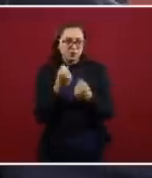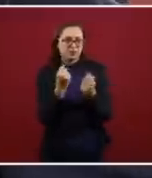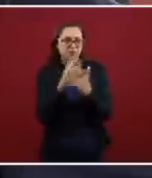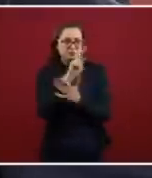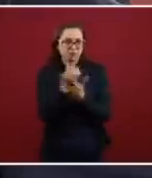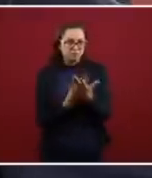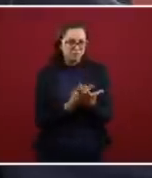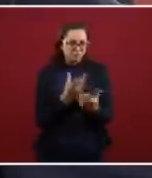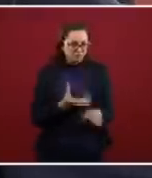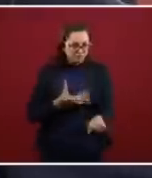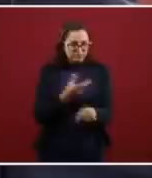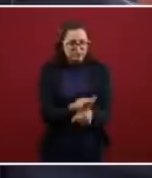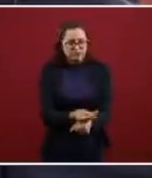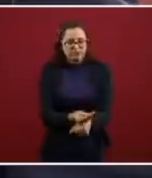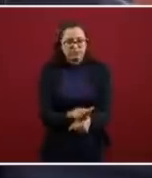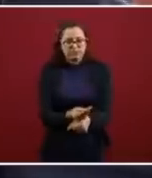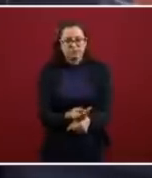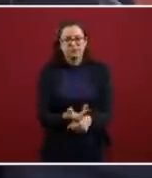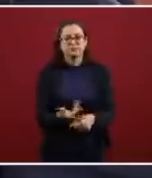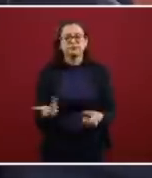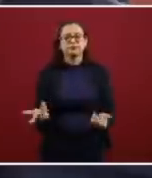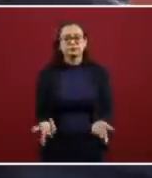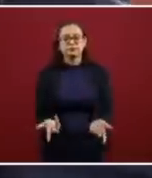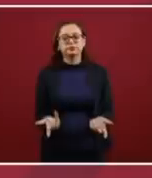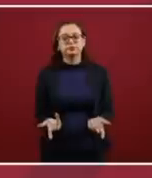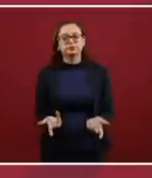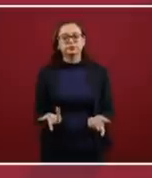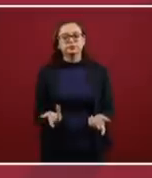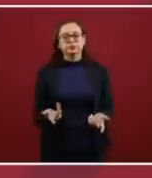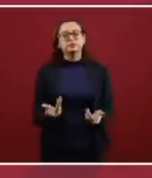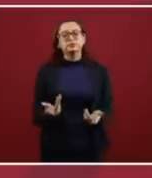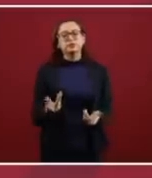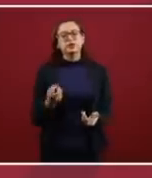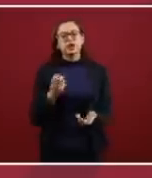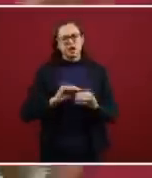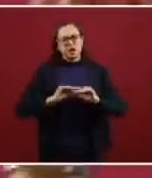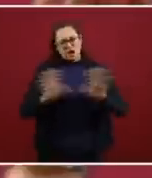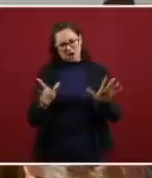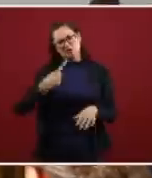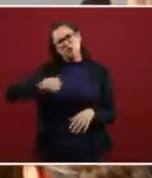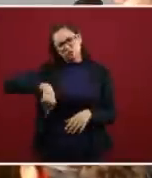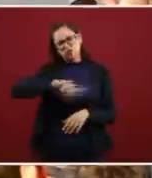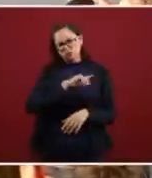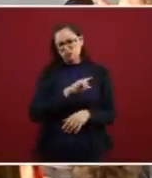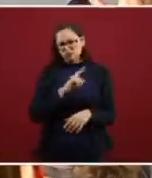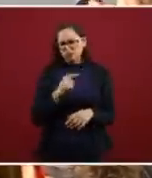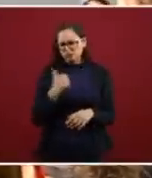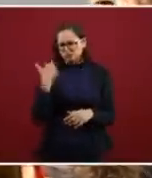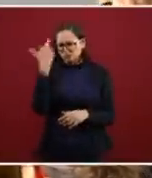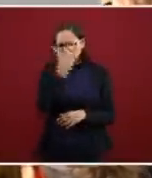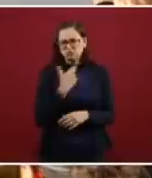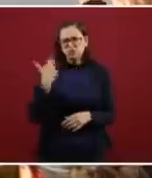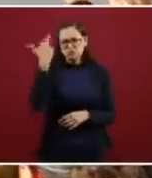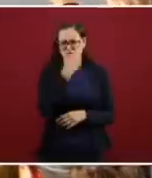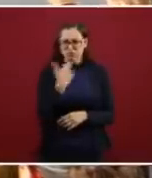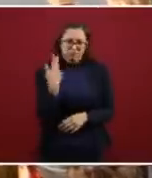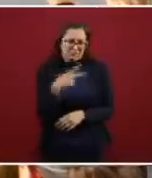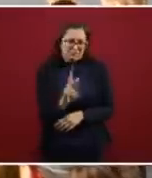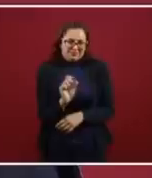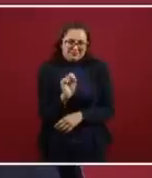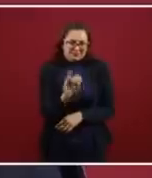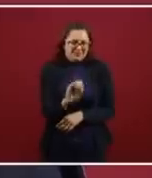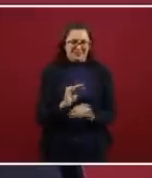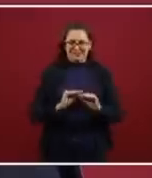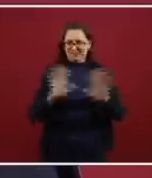programa. Entonces, de todas maneras, vamos a revisar lo que tú estás planteando. Pues sí nos importan mucho los